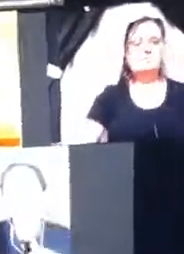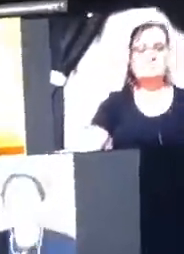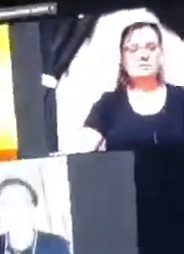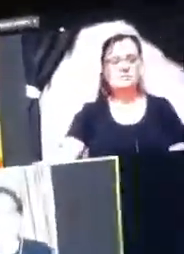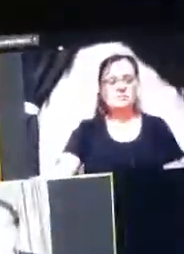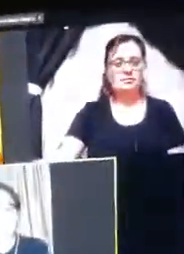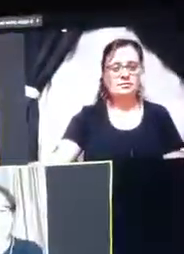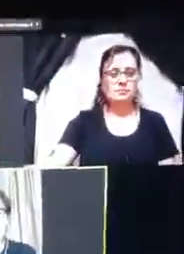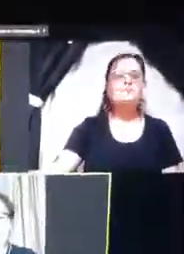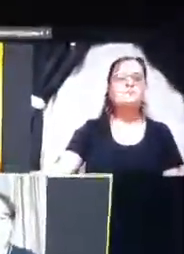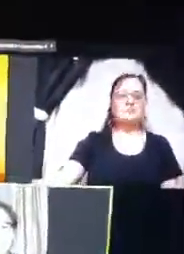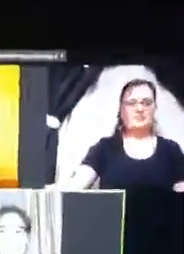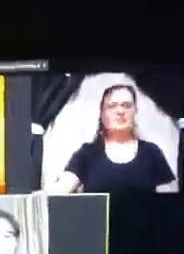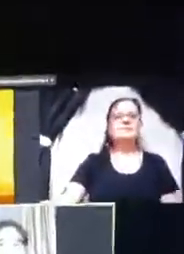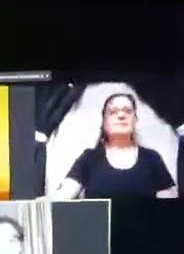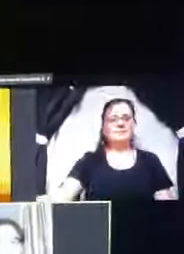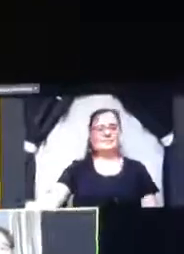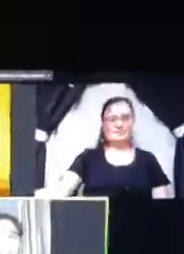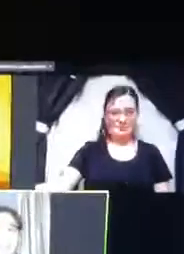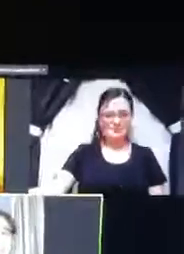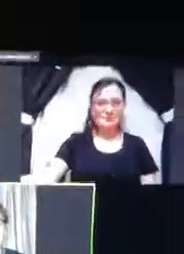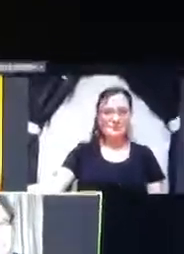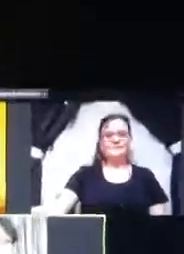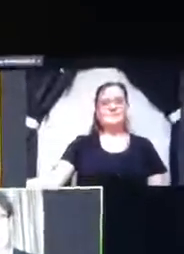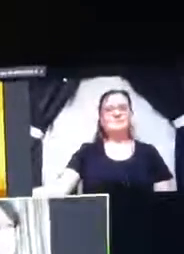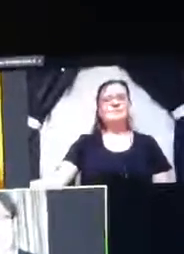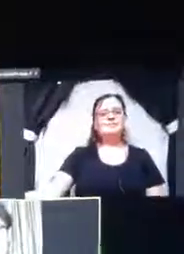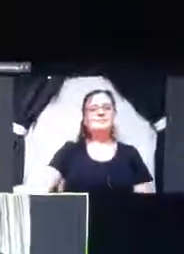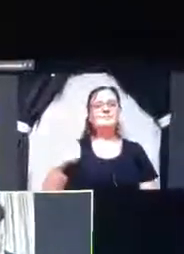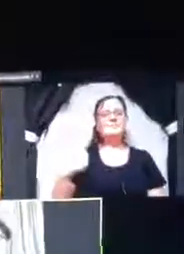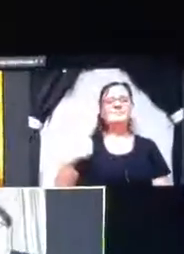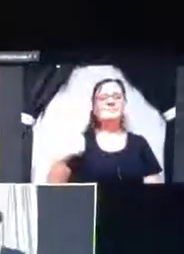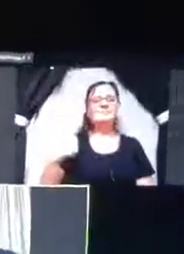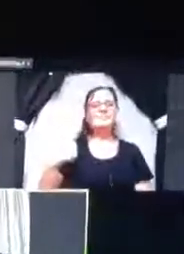Ahí está. Recién me acaban de avisar que tenía el audio cortado, perdón.